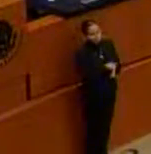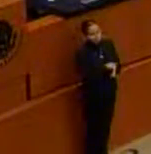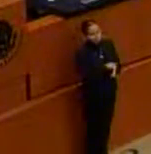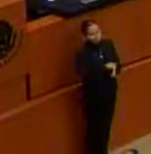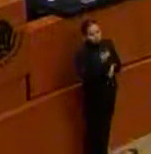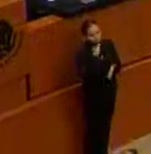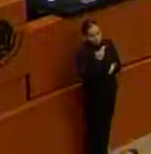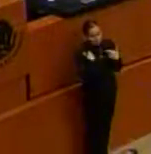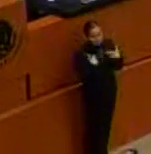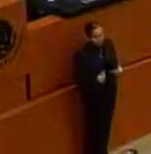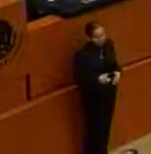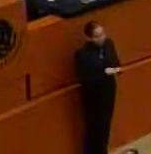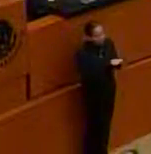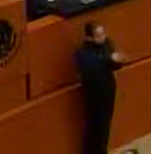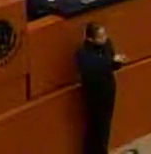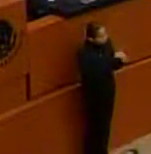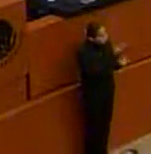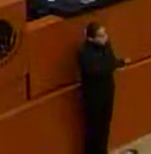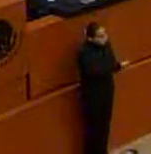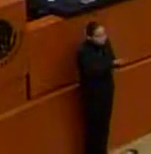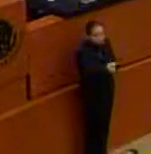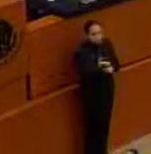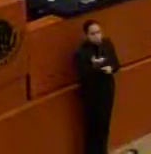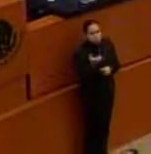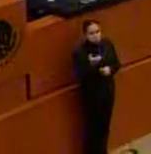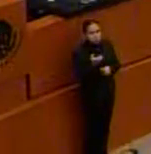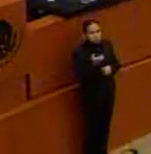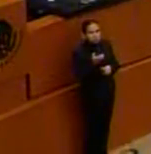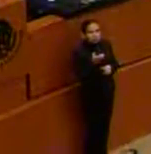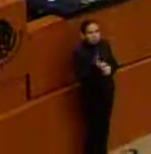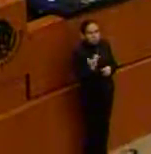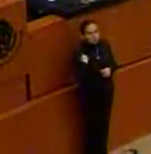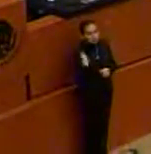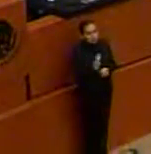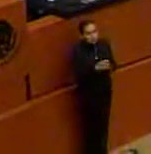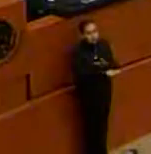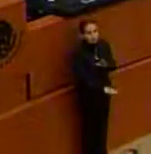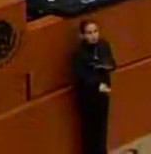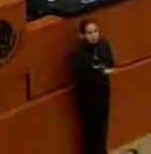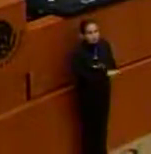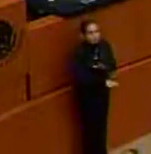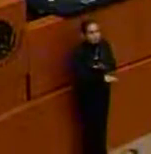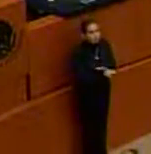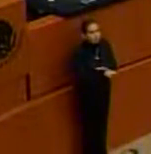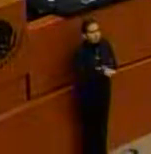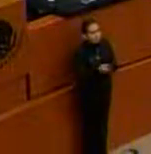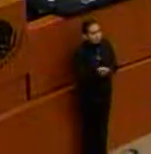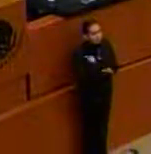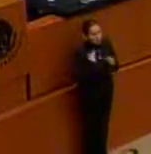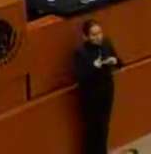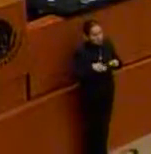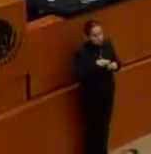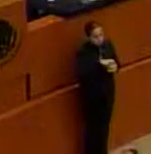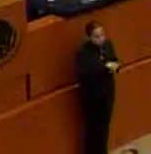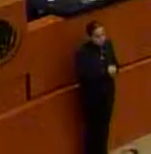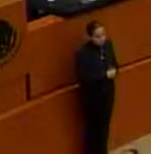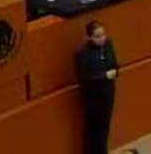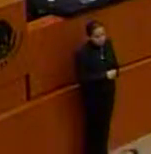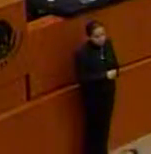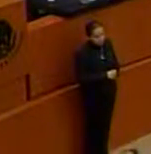satisfacer de manera humana, de manera social, esas necesidades básicas de la